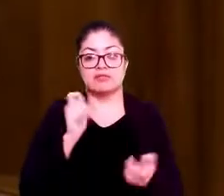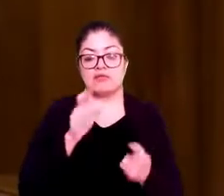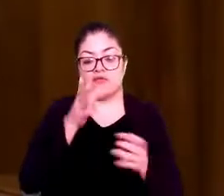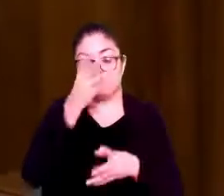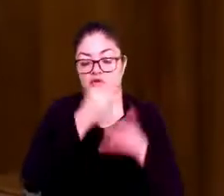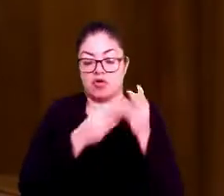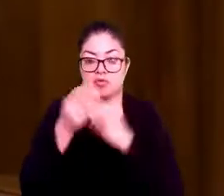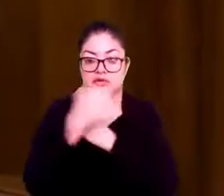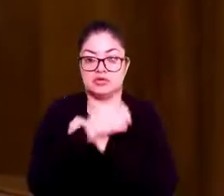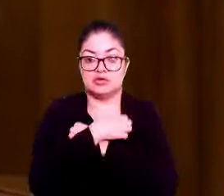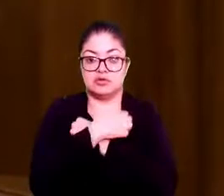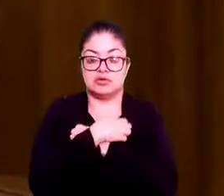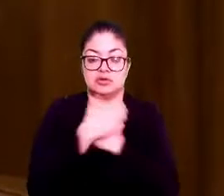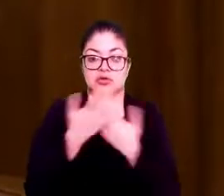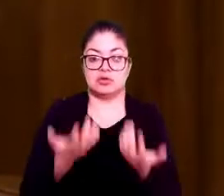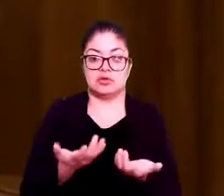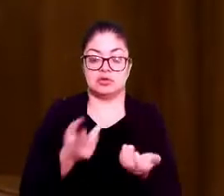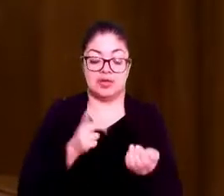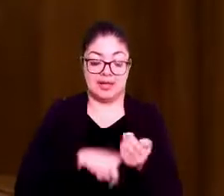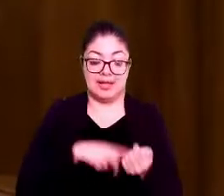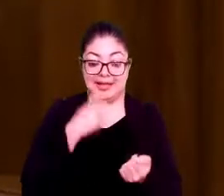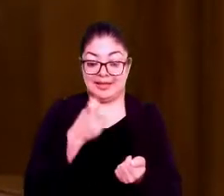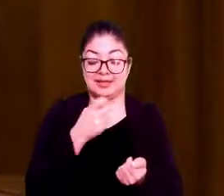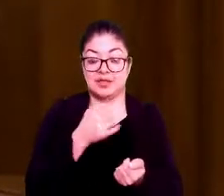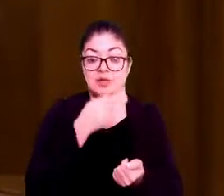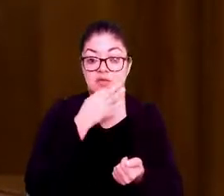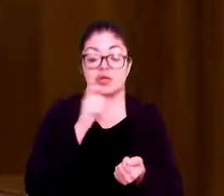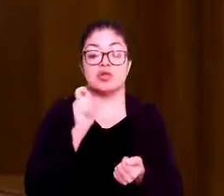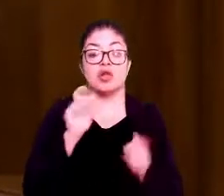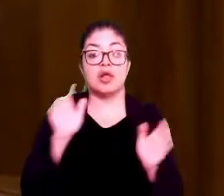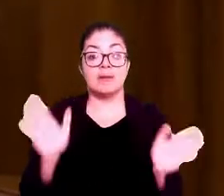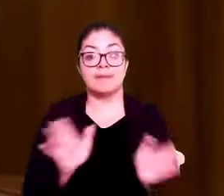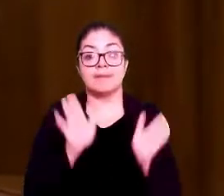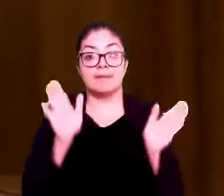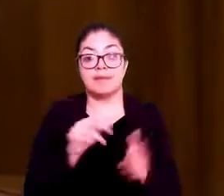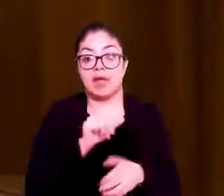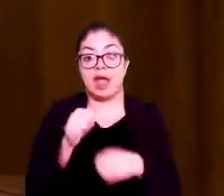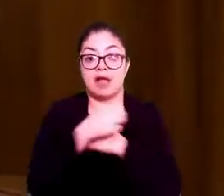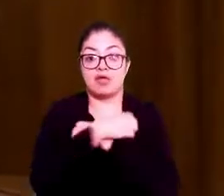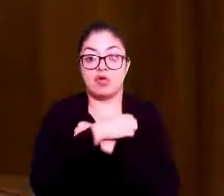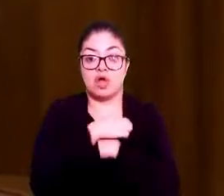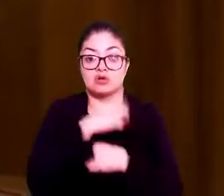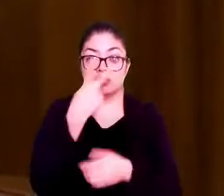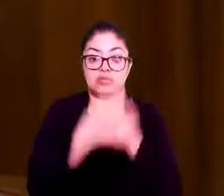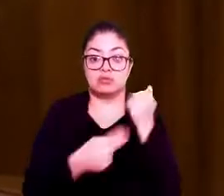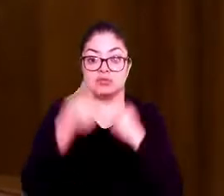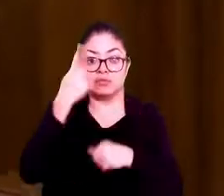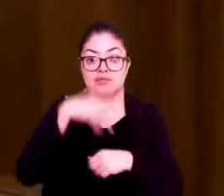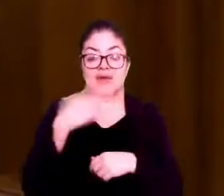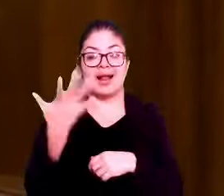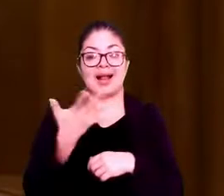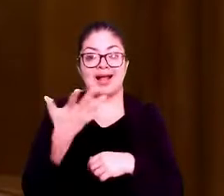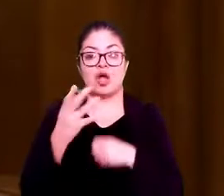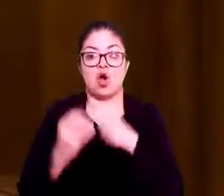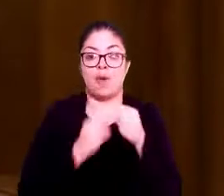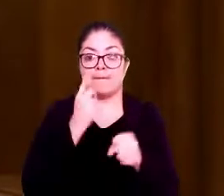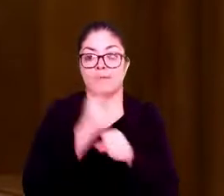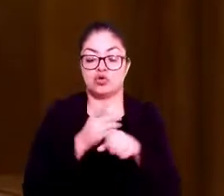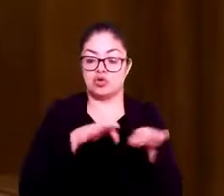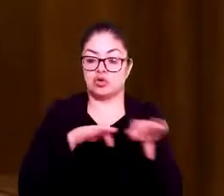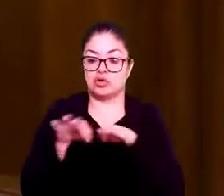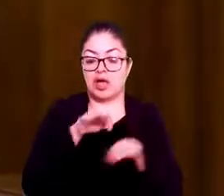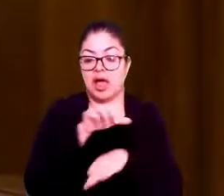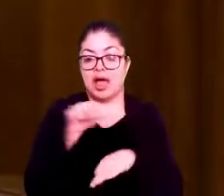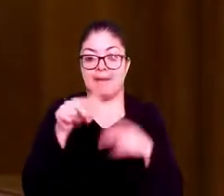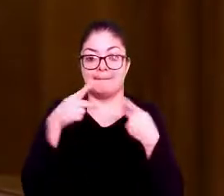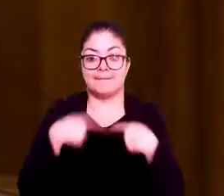educativa. Por ello, es el momento de impulsar y fomentar la educación dual para generar oportunidades laborales a las